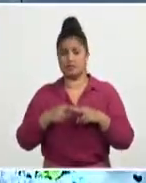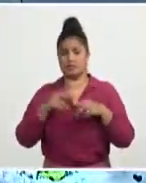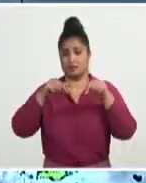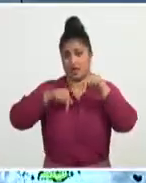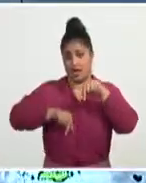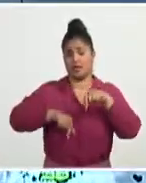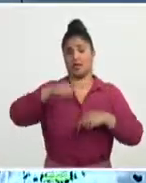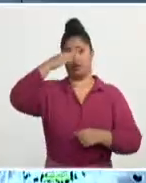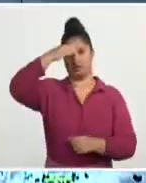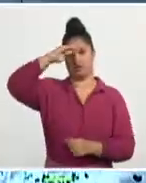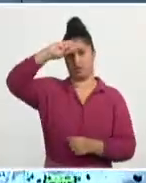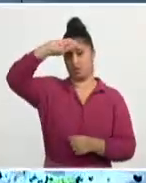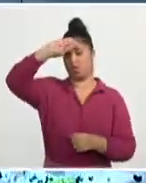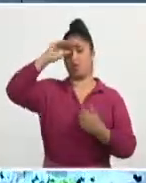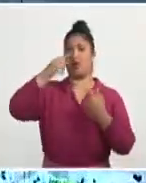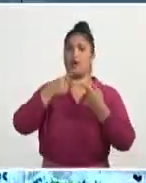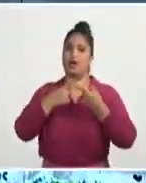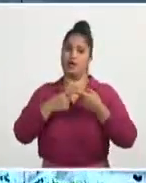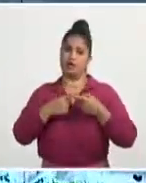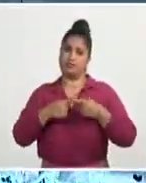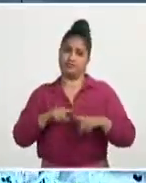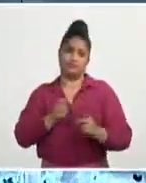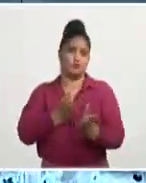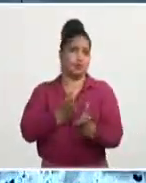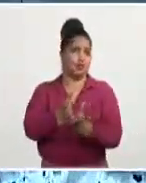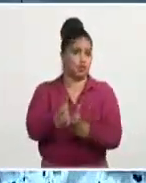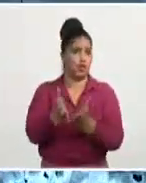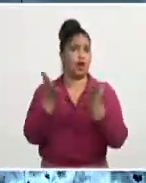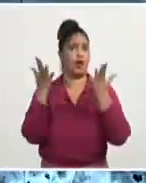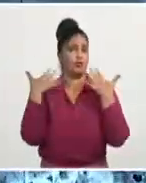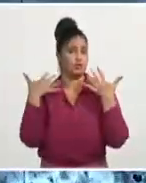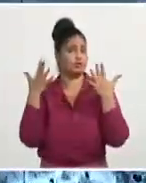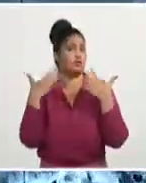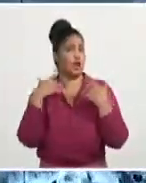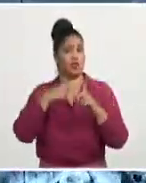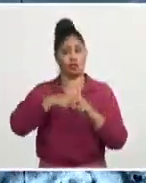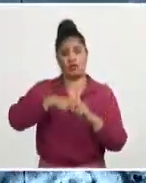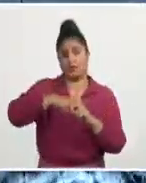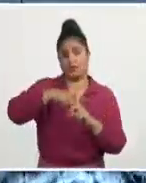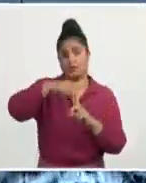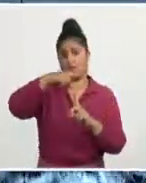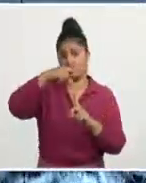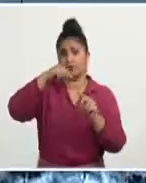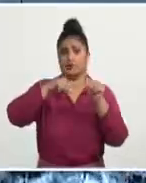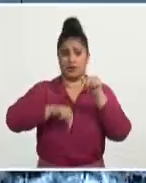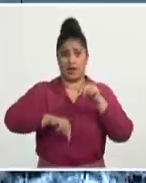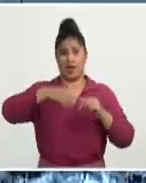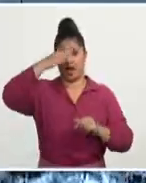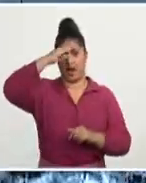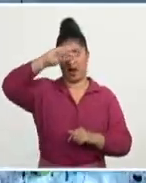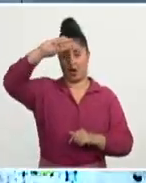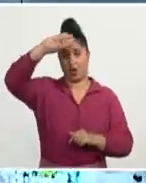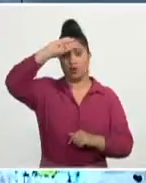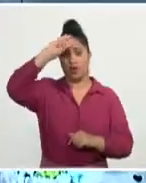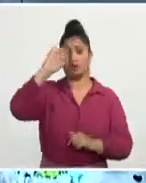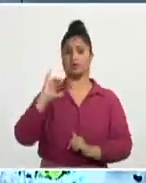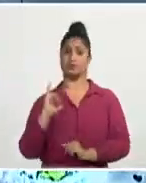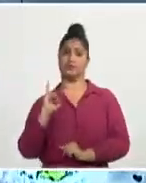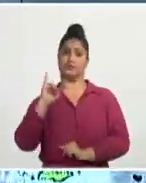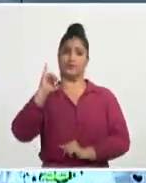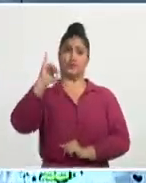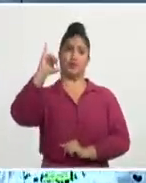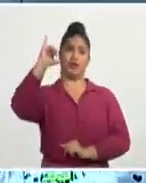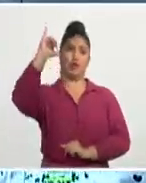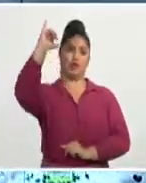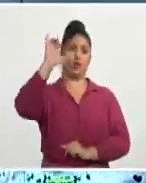los estándares de calidad del aire. También hay otro elemento, y es que en Cuba ahora mismo, a más de 5 kilómetros de altura, los vientos que